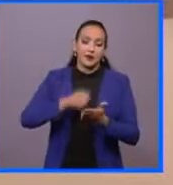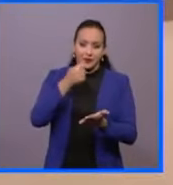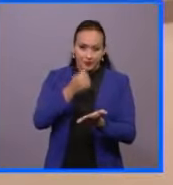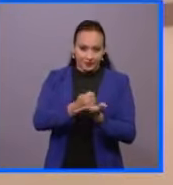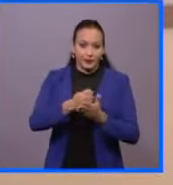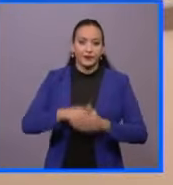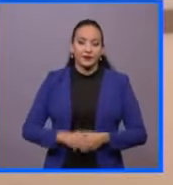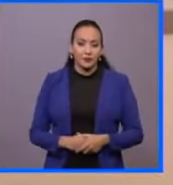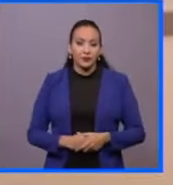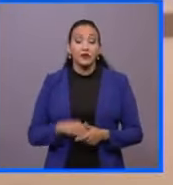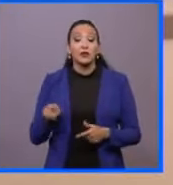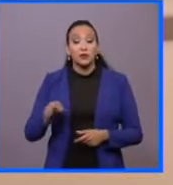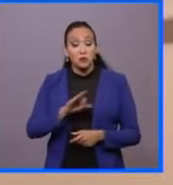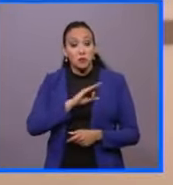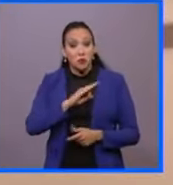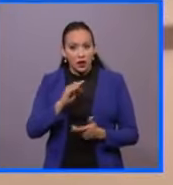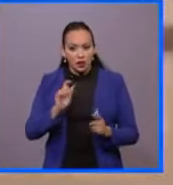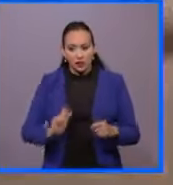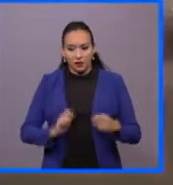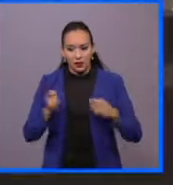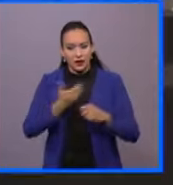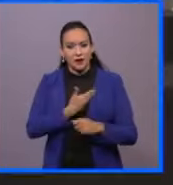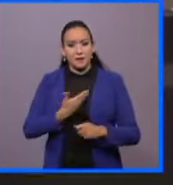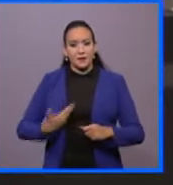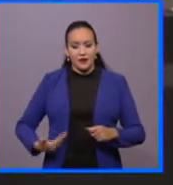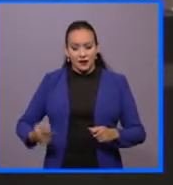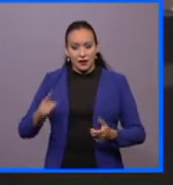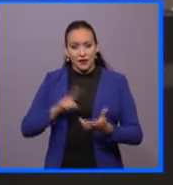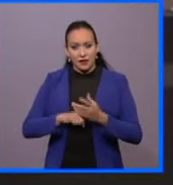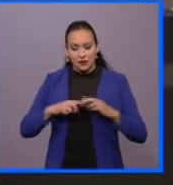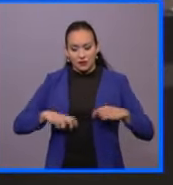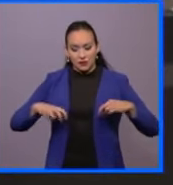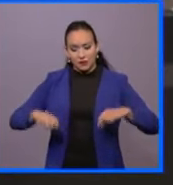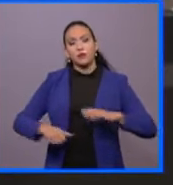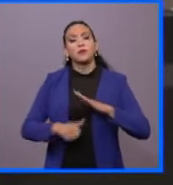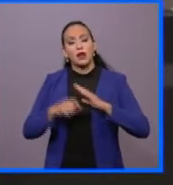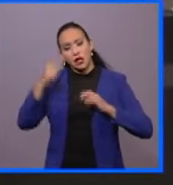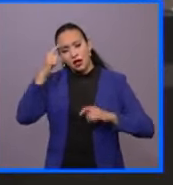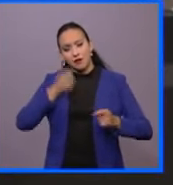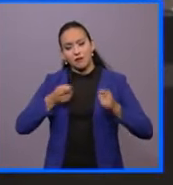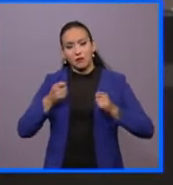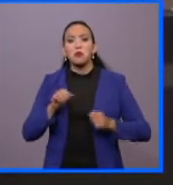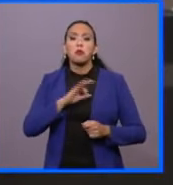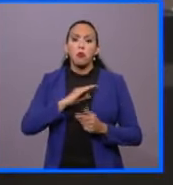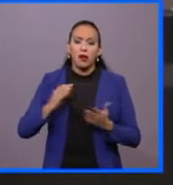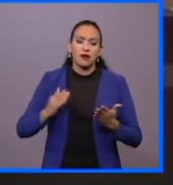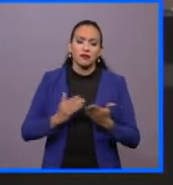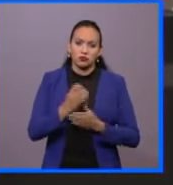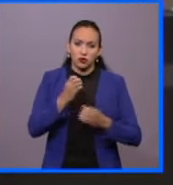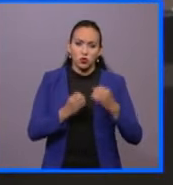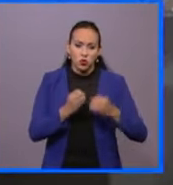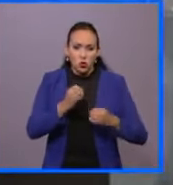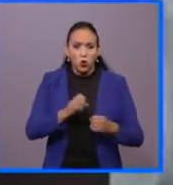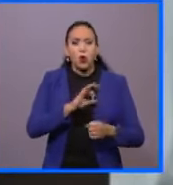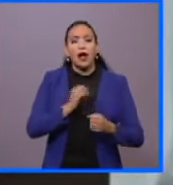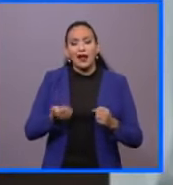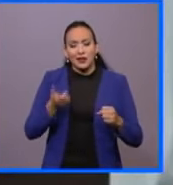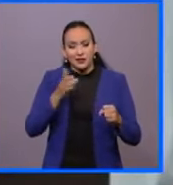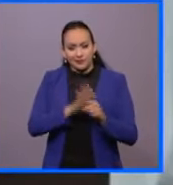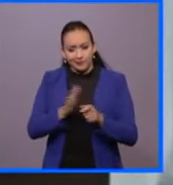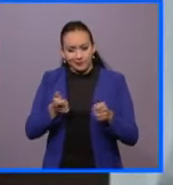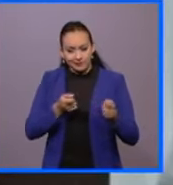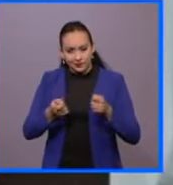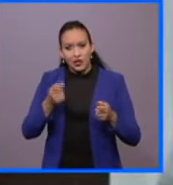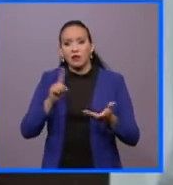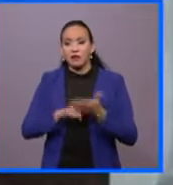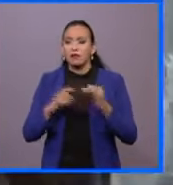Tamaulipas dé la posibilidad a la presidencia de la mesa directiva de permitir la ejecución de resoluciones judiciales o administrativas en